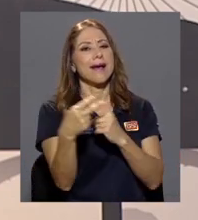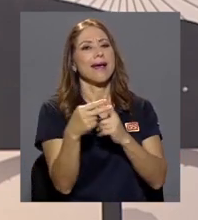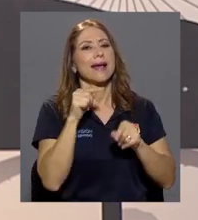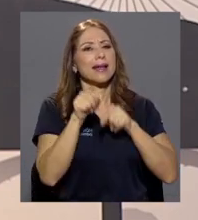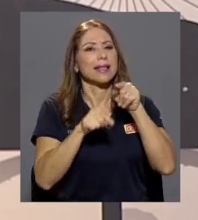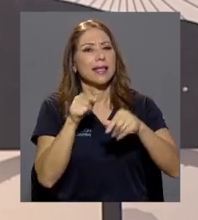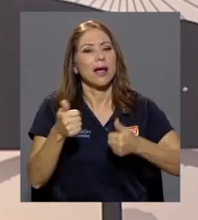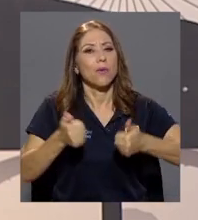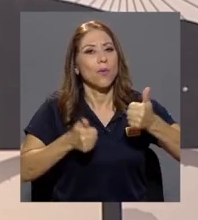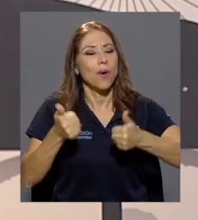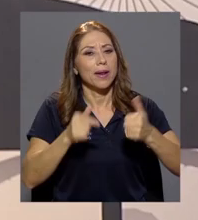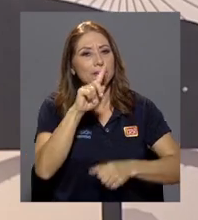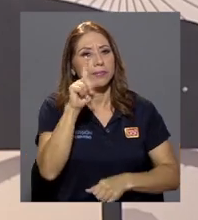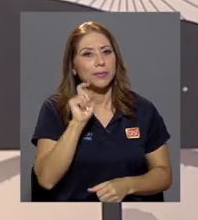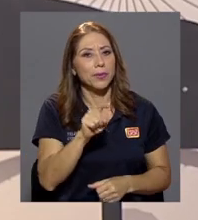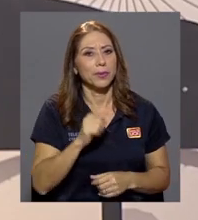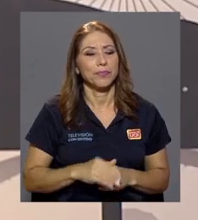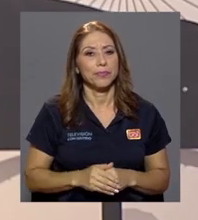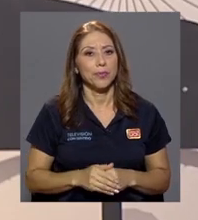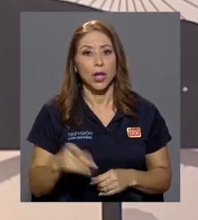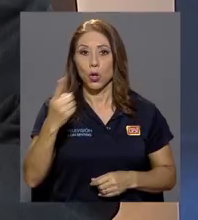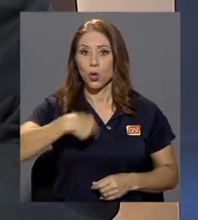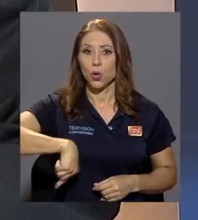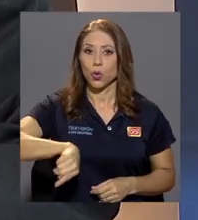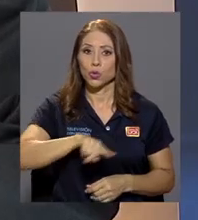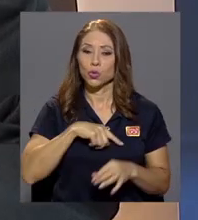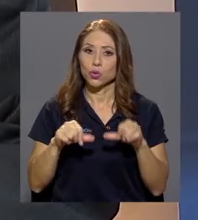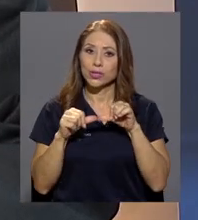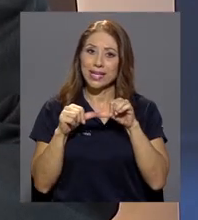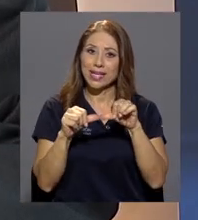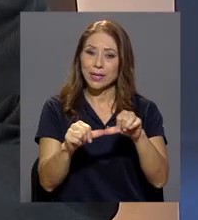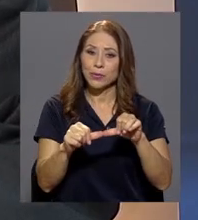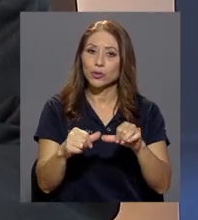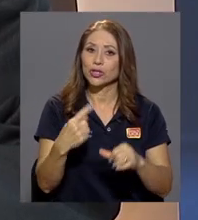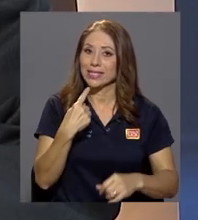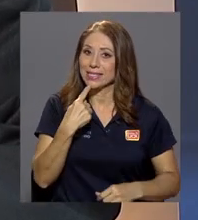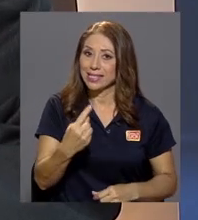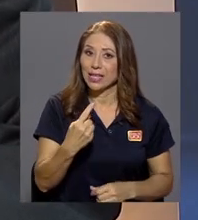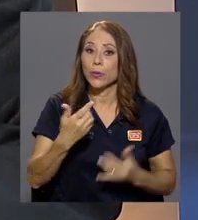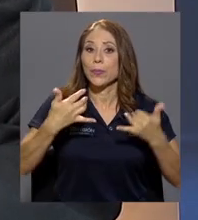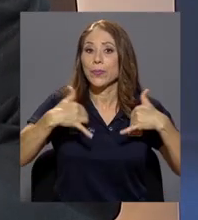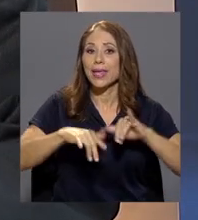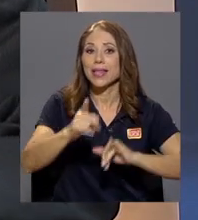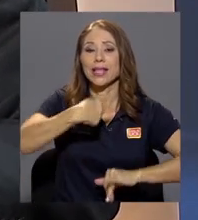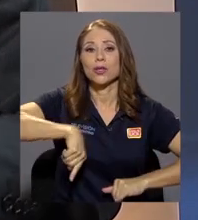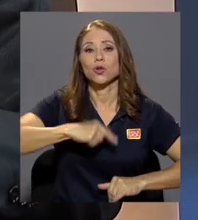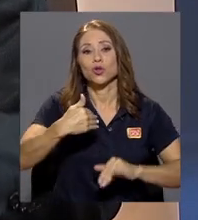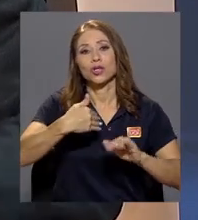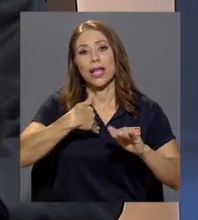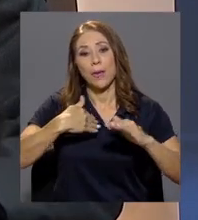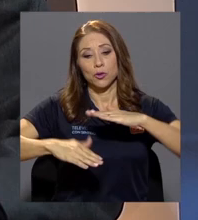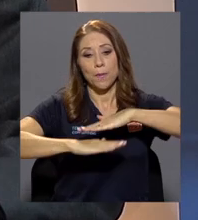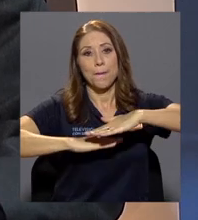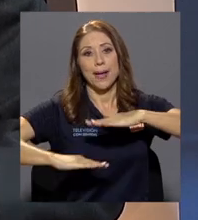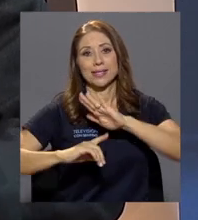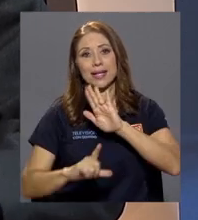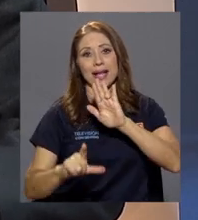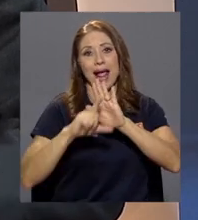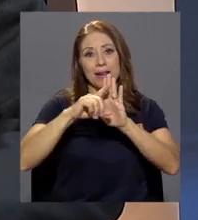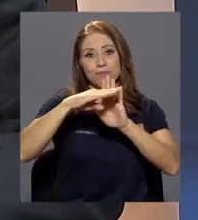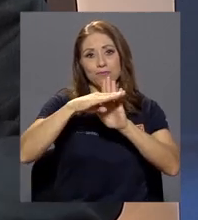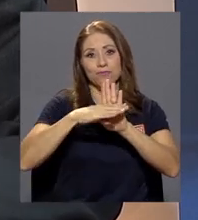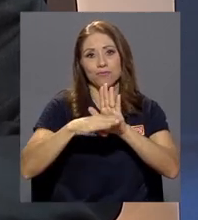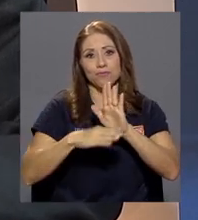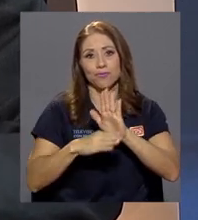crítica' que usted establece nosotros seguimos señalando que mientras vivamos en el marco constitucional que vivimos